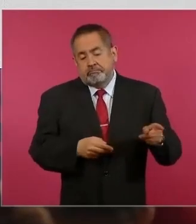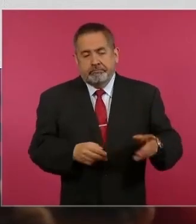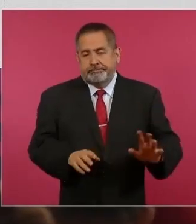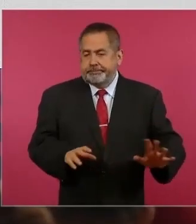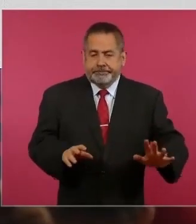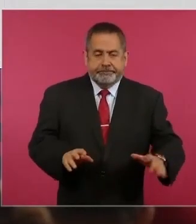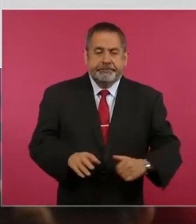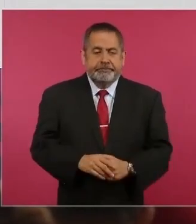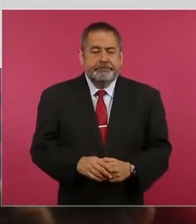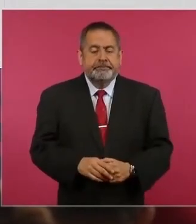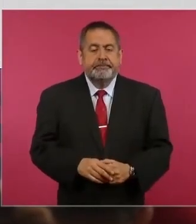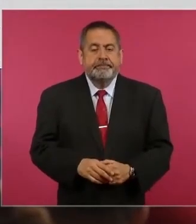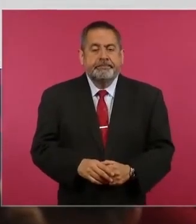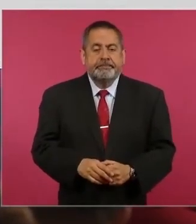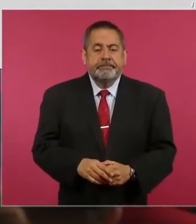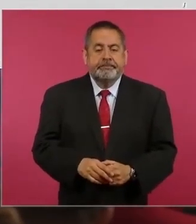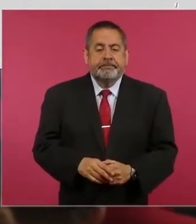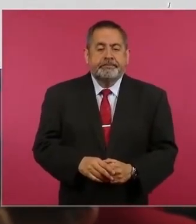Entonces,